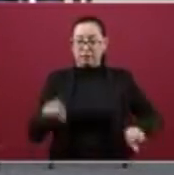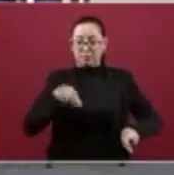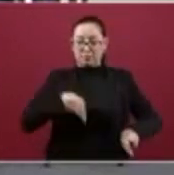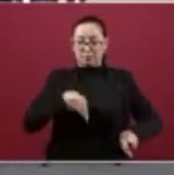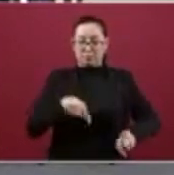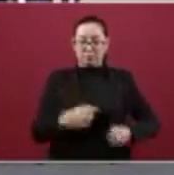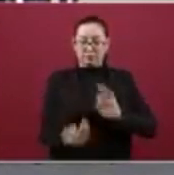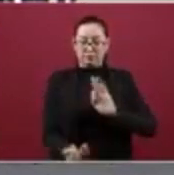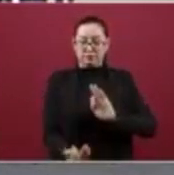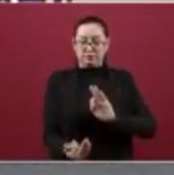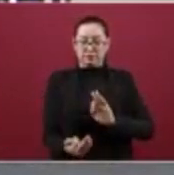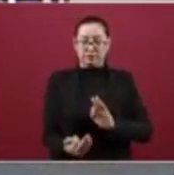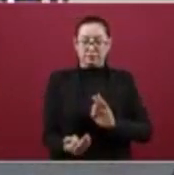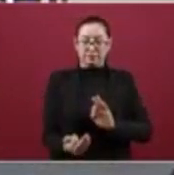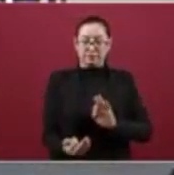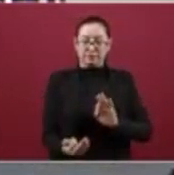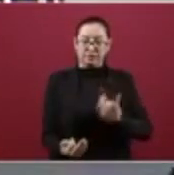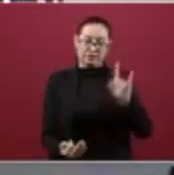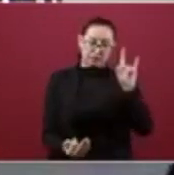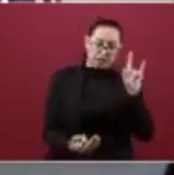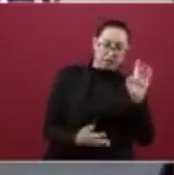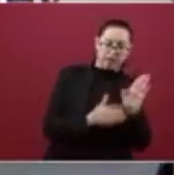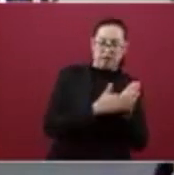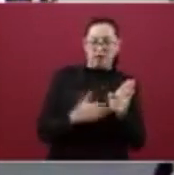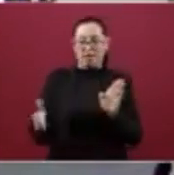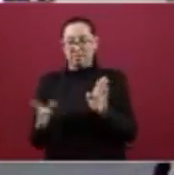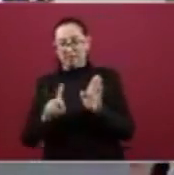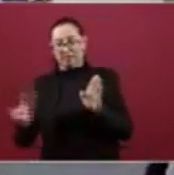fila, de izquierda a derecha.